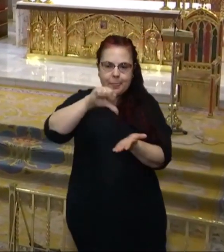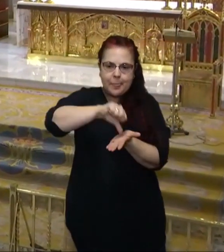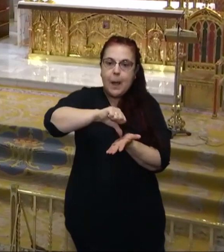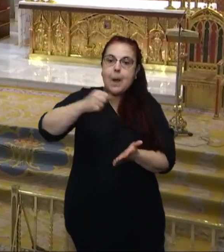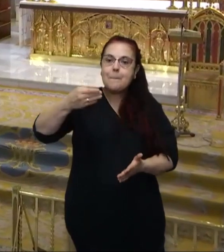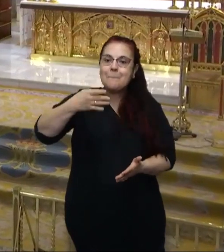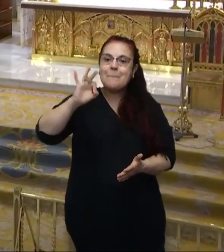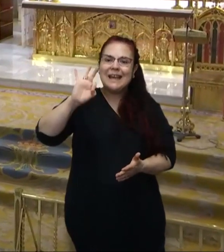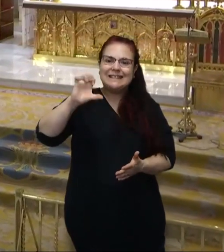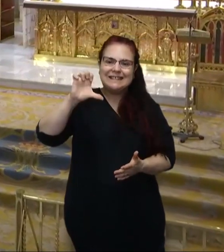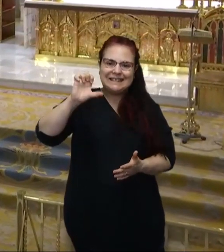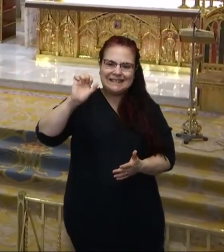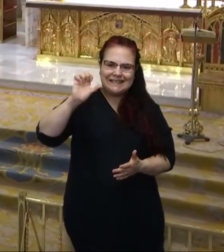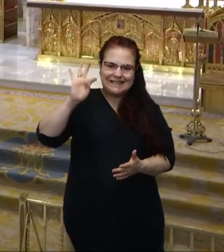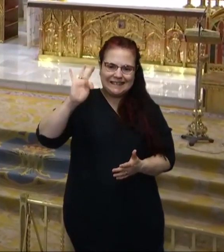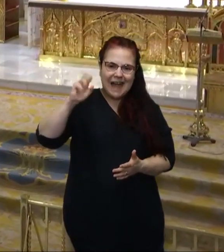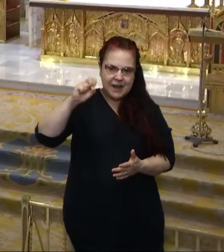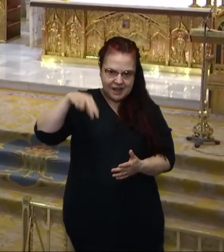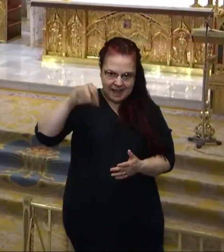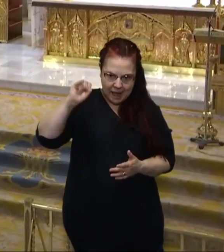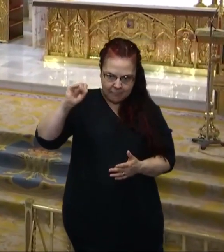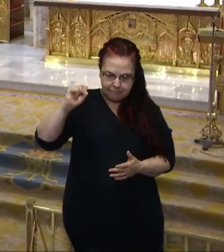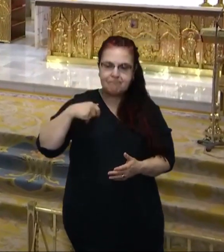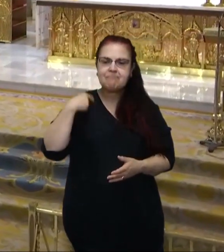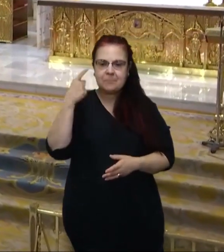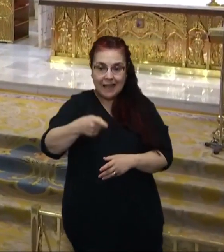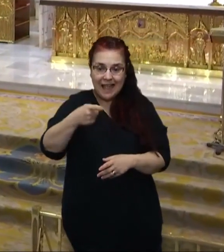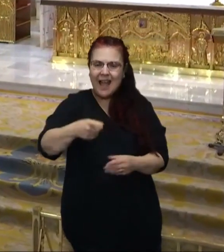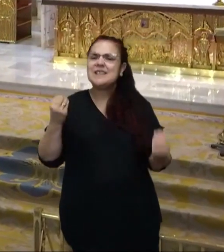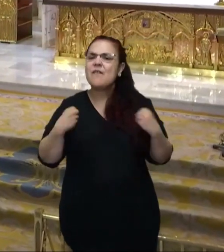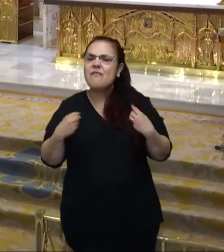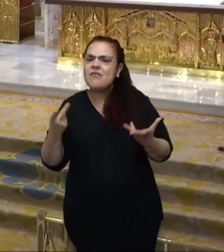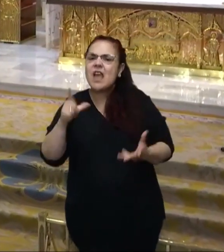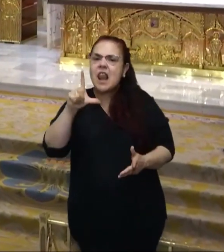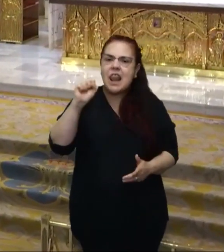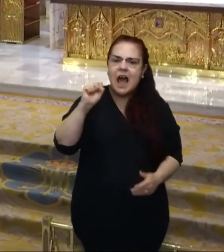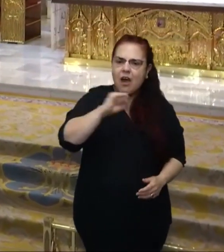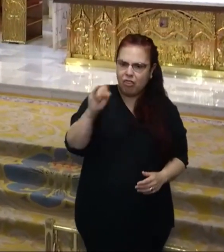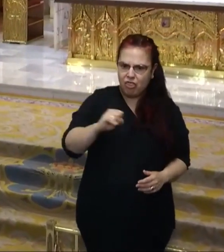Lázaro, a quien había resucitado de entre los muertos.